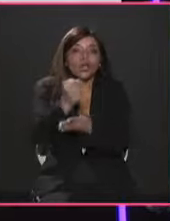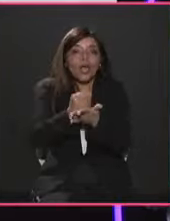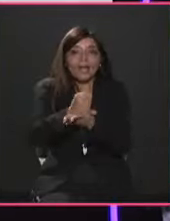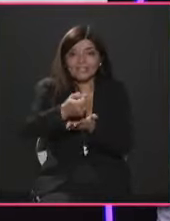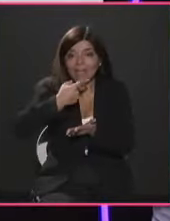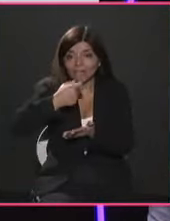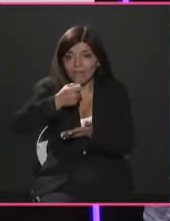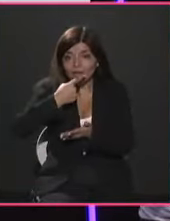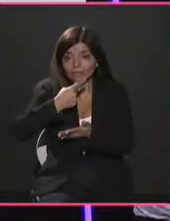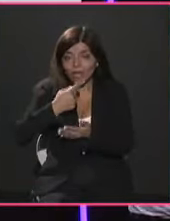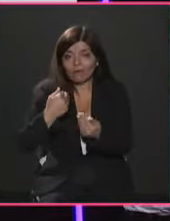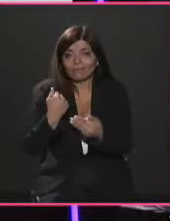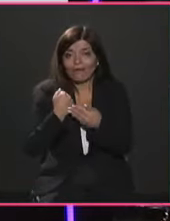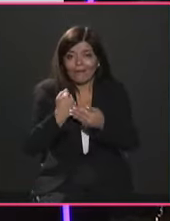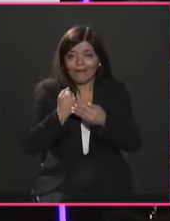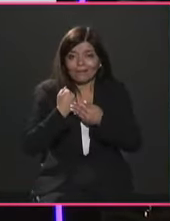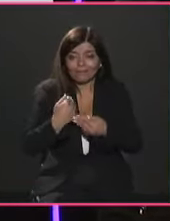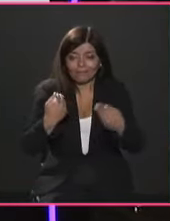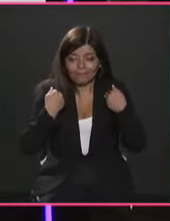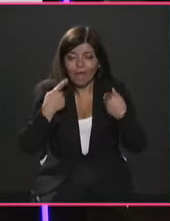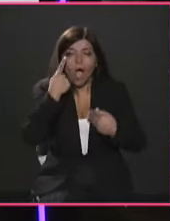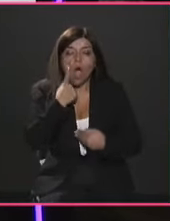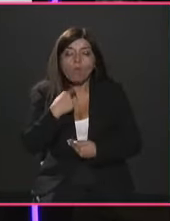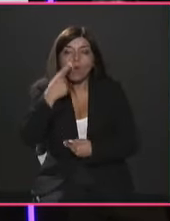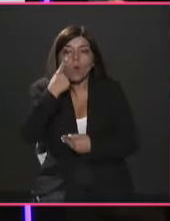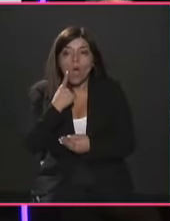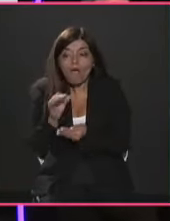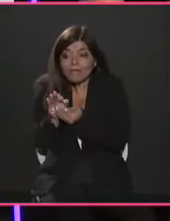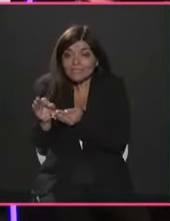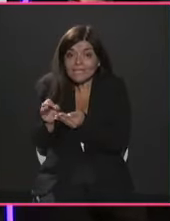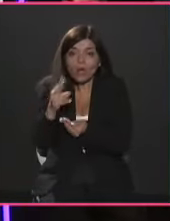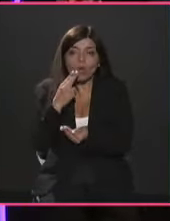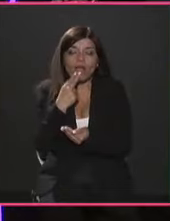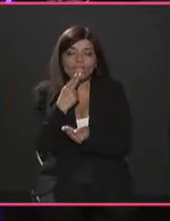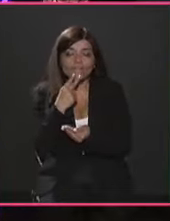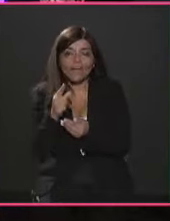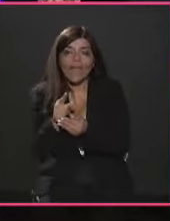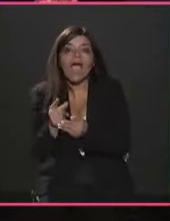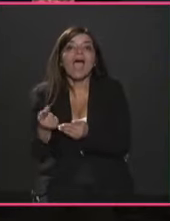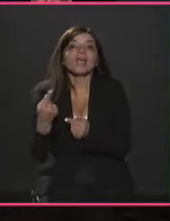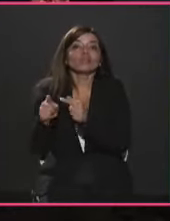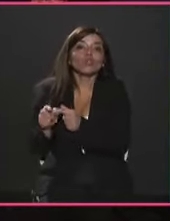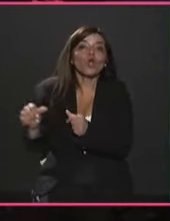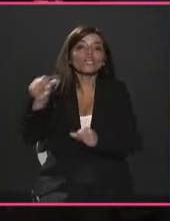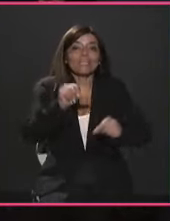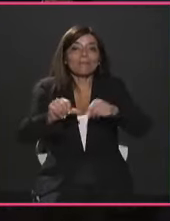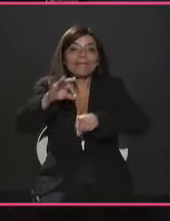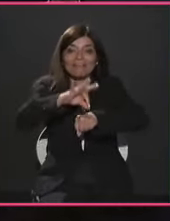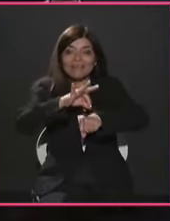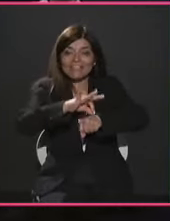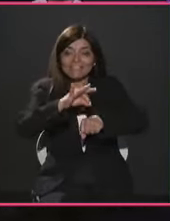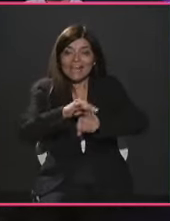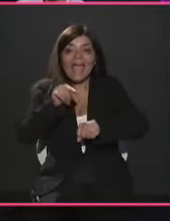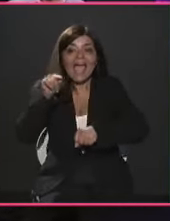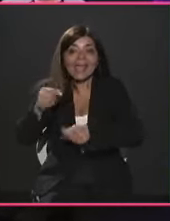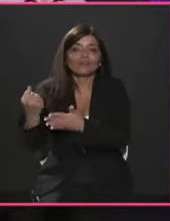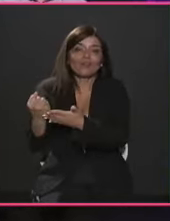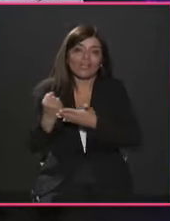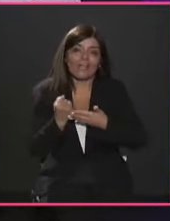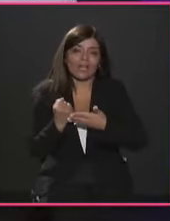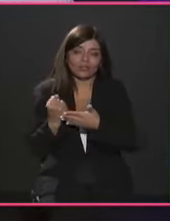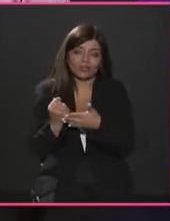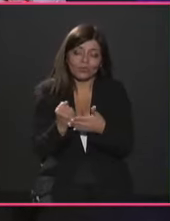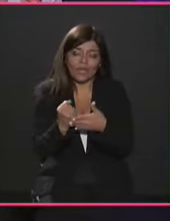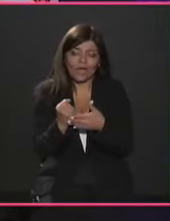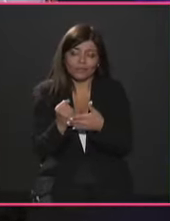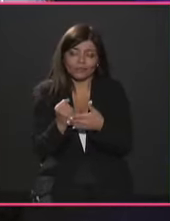que nos ayudan a hacer los ensayos en células vivas y nuestros colegas de química medicinal que son En definitiva los que nos han ayudado